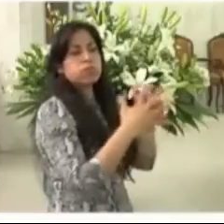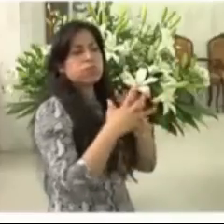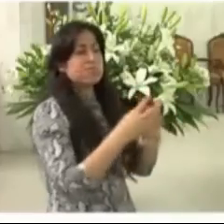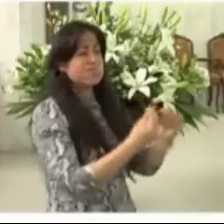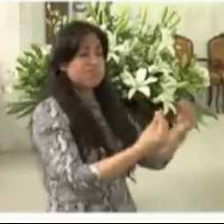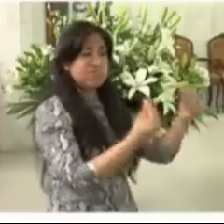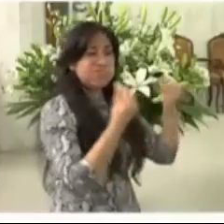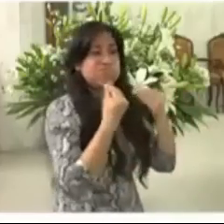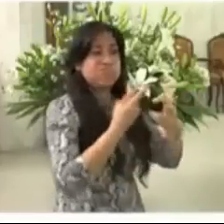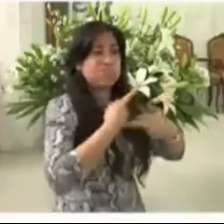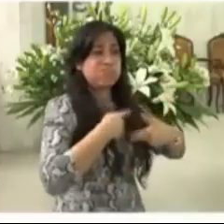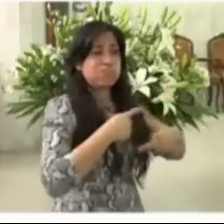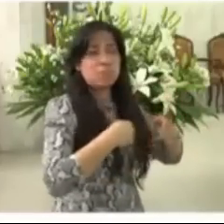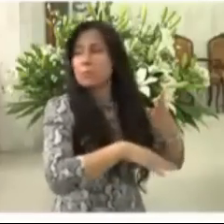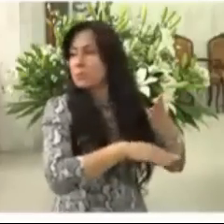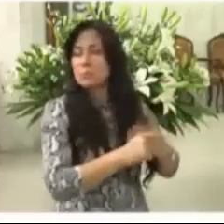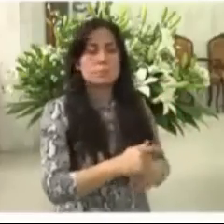numerosísimo.